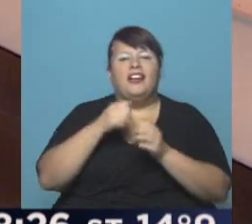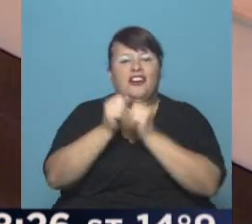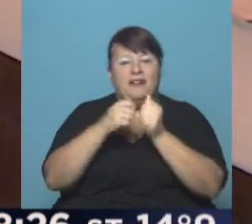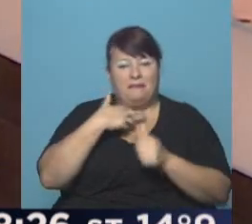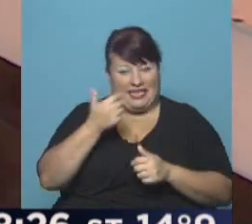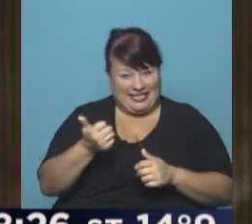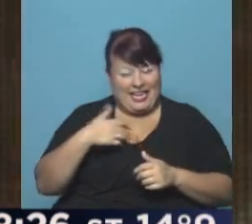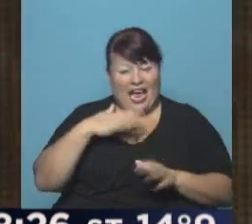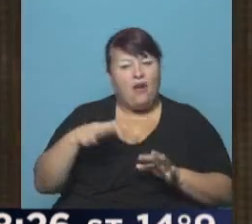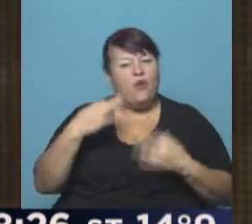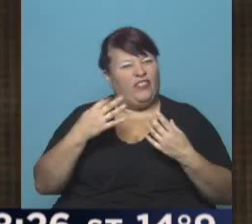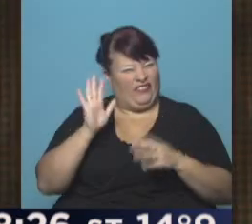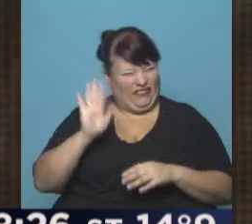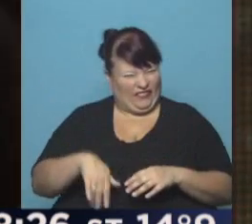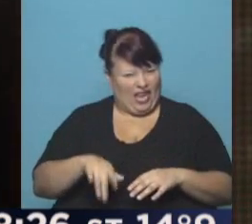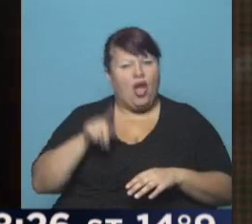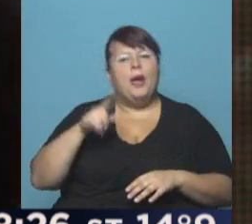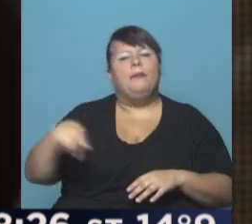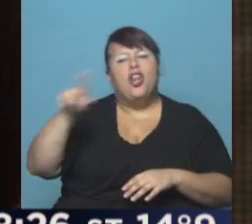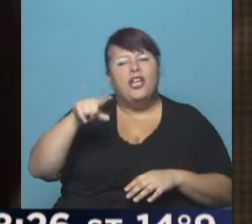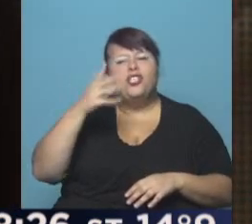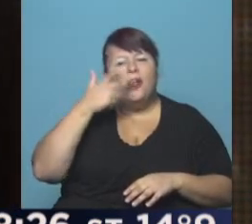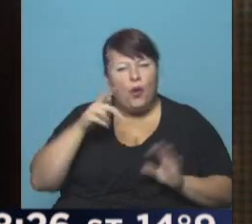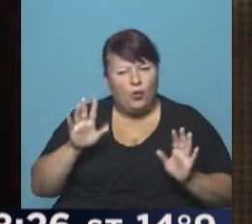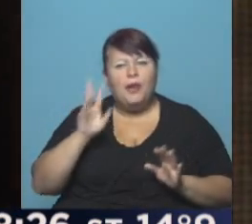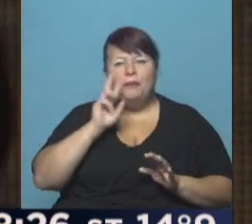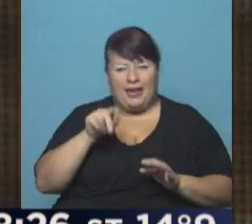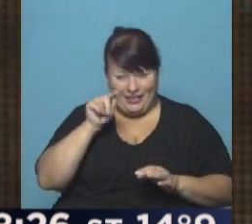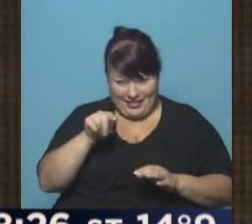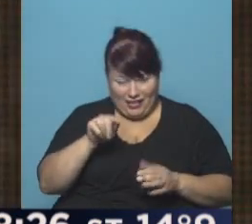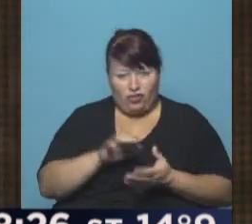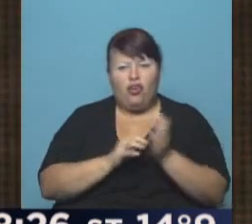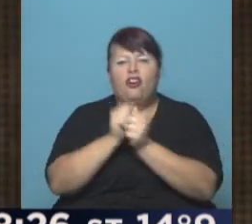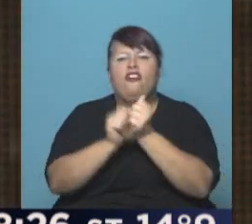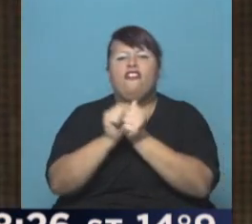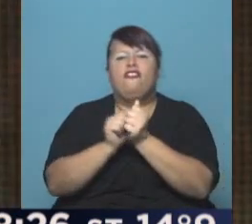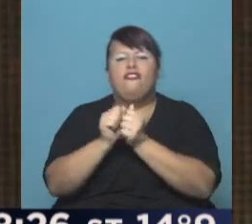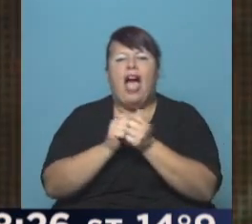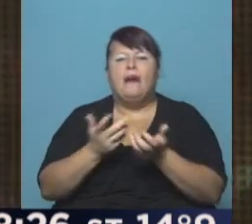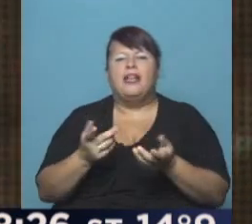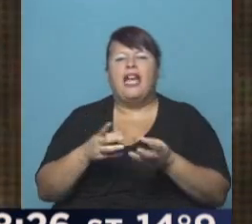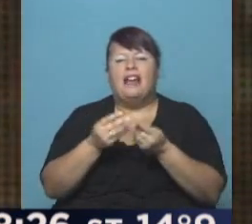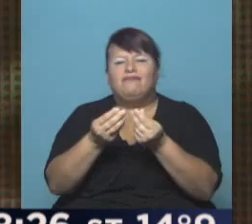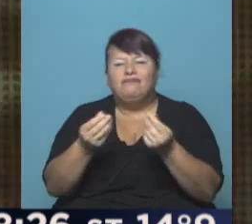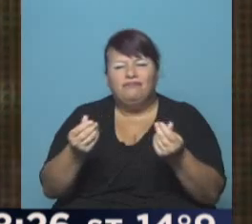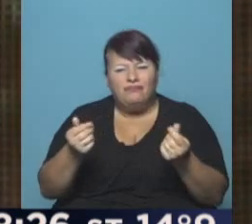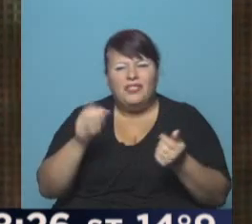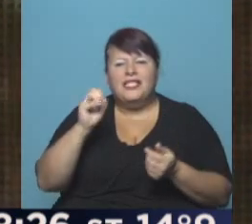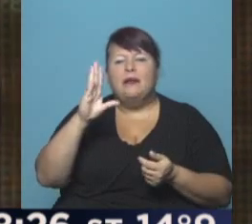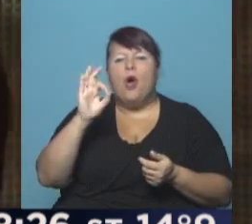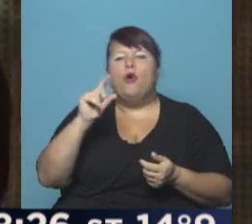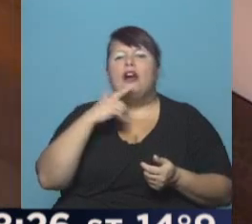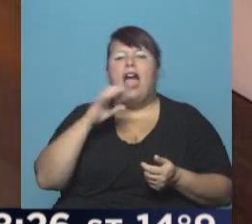hijas y realmente es algo muy desagradable, pero a ellos les gusta. Mira, esto lo hacen con una sustancia que es borato de